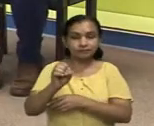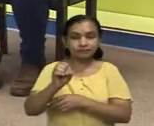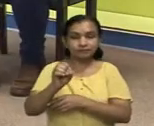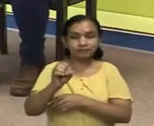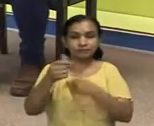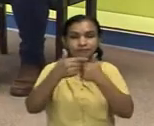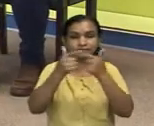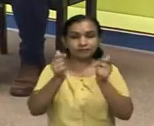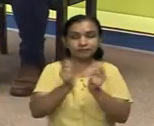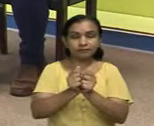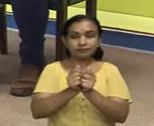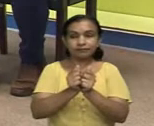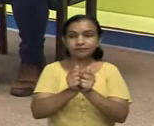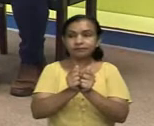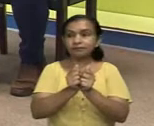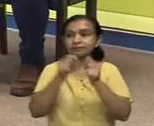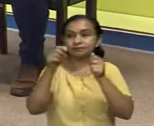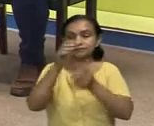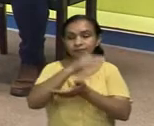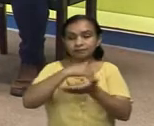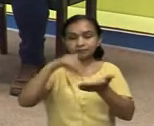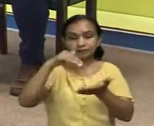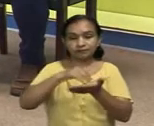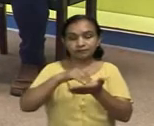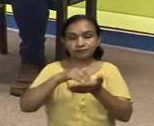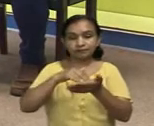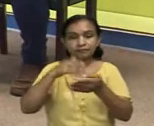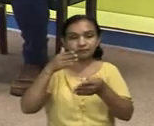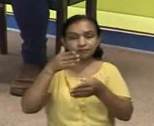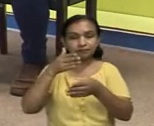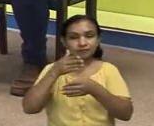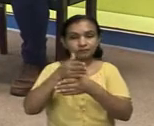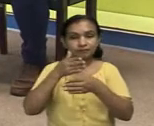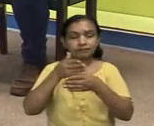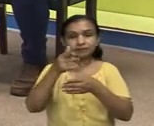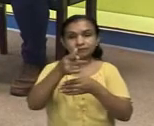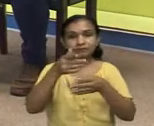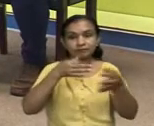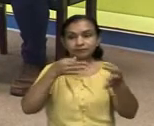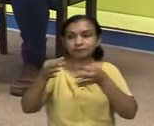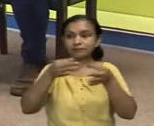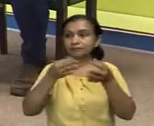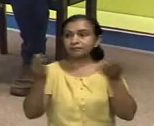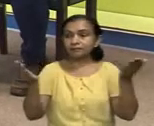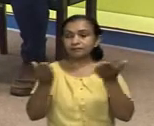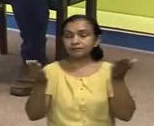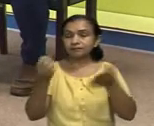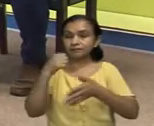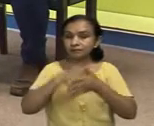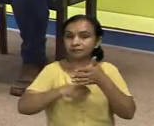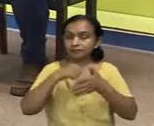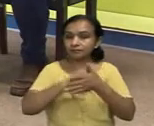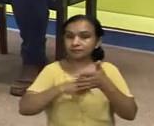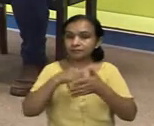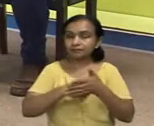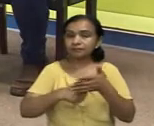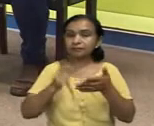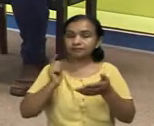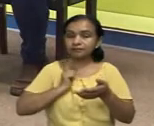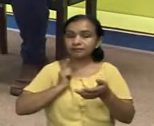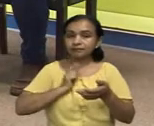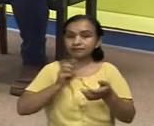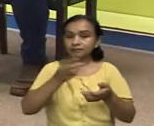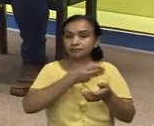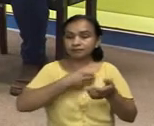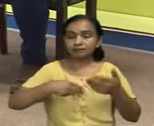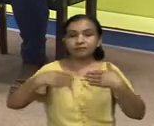del equipo de epidemiología del Centro de Salud Vía Libertad. Él nos estaba hablando sobre la lucha que emprende el Ministerio